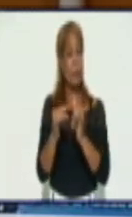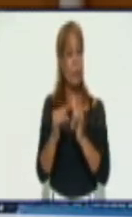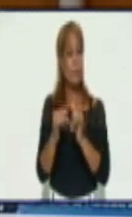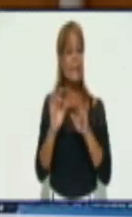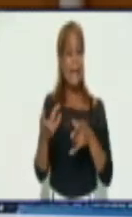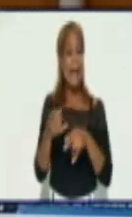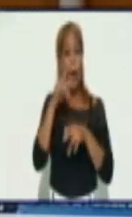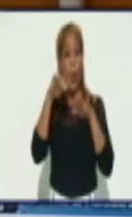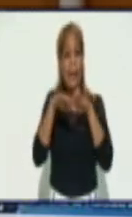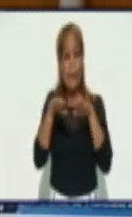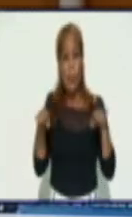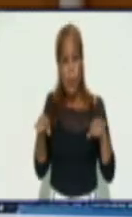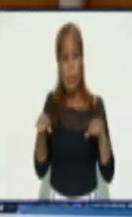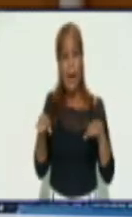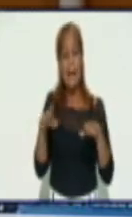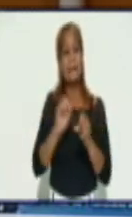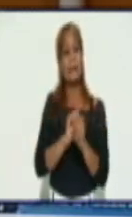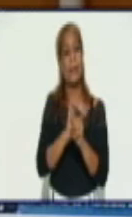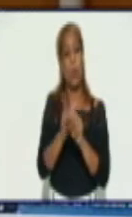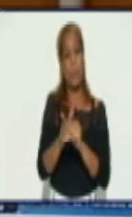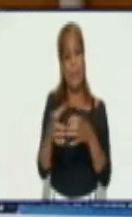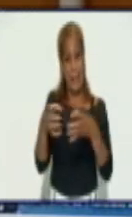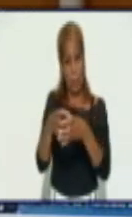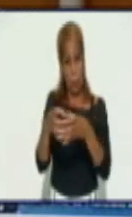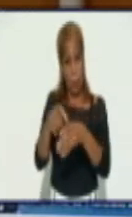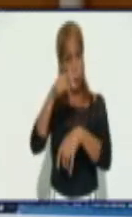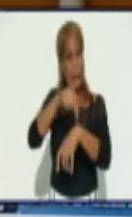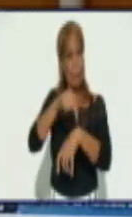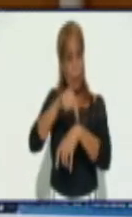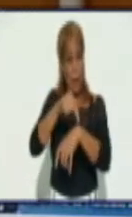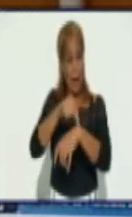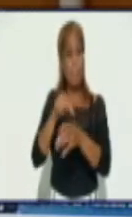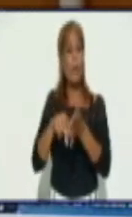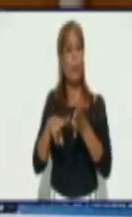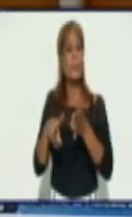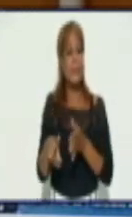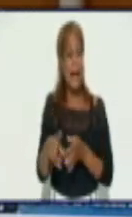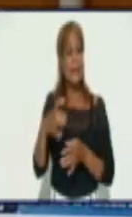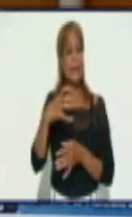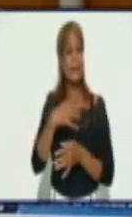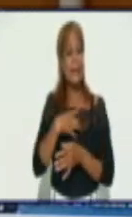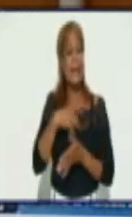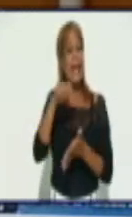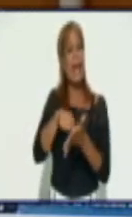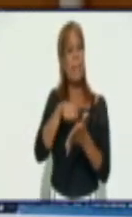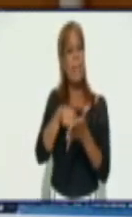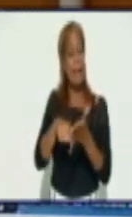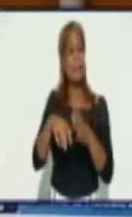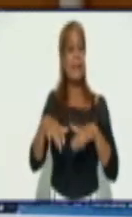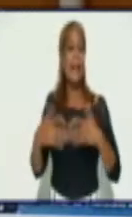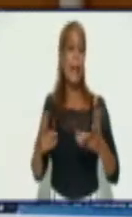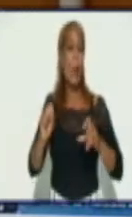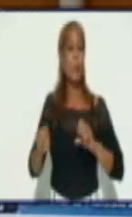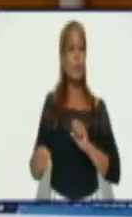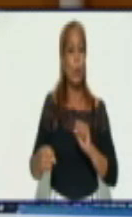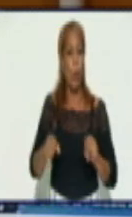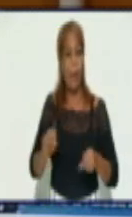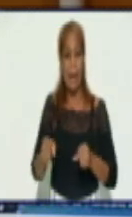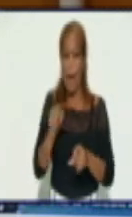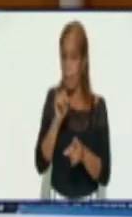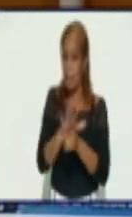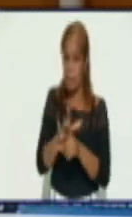kobe el grupo temporal del bullish provincial tiene el diseño de controlar este centro acento a partir